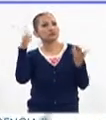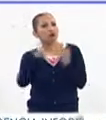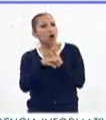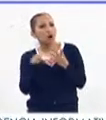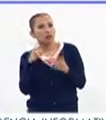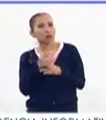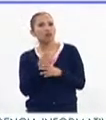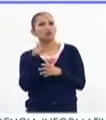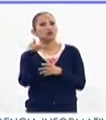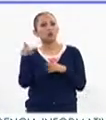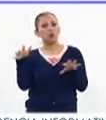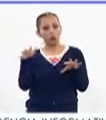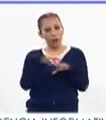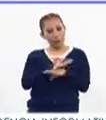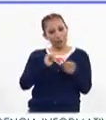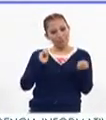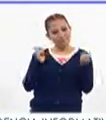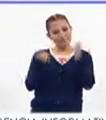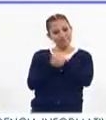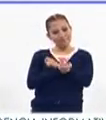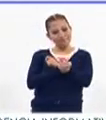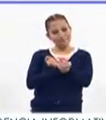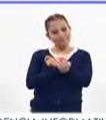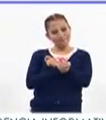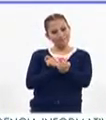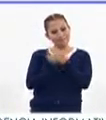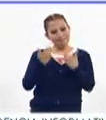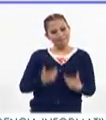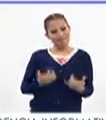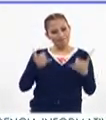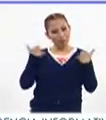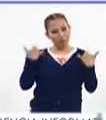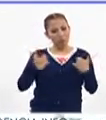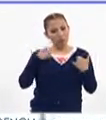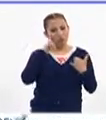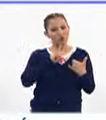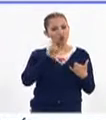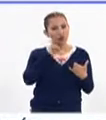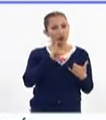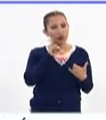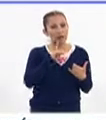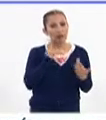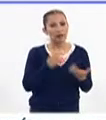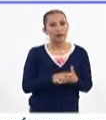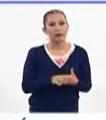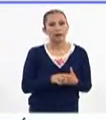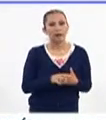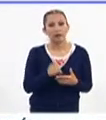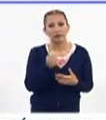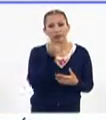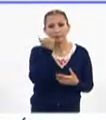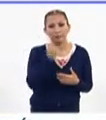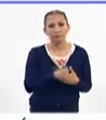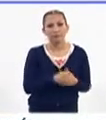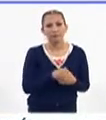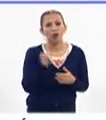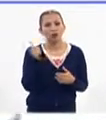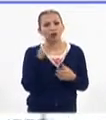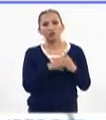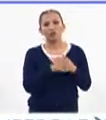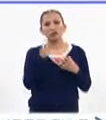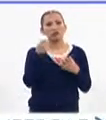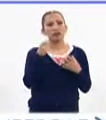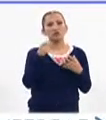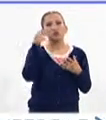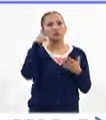aspectos cambiaron? Ahora sí que tu chip como joven, como mujer joven, estudiante, ¿qué otros